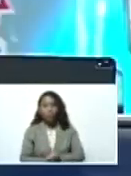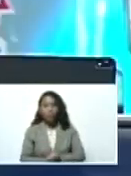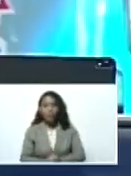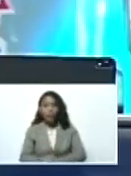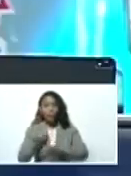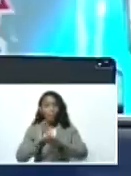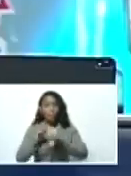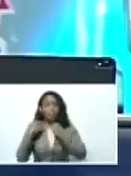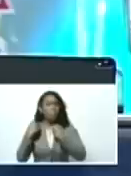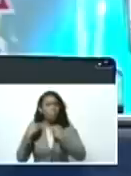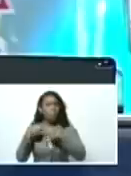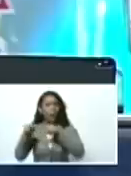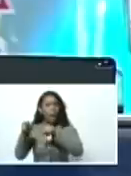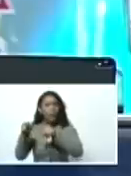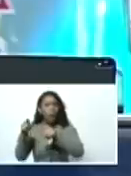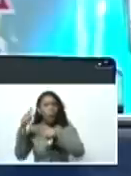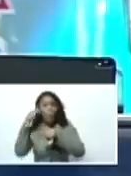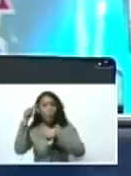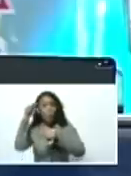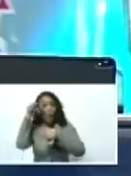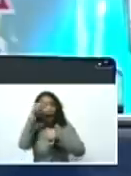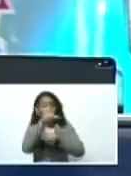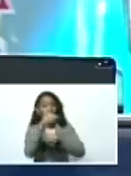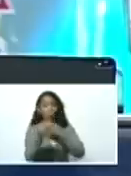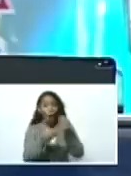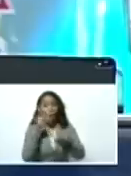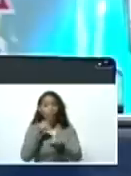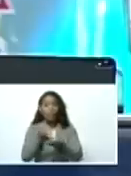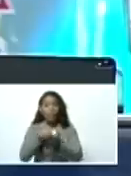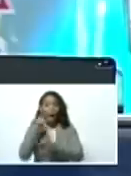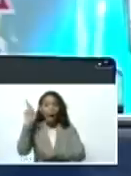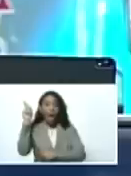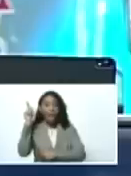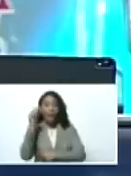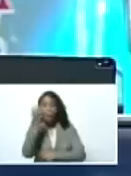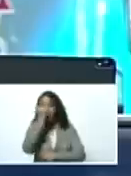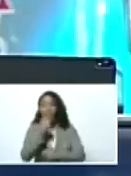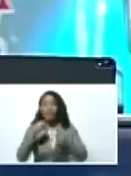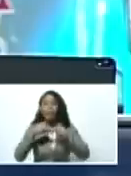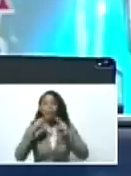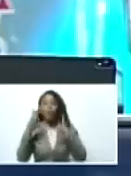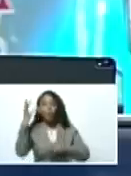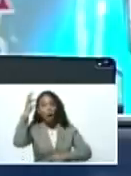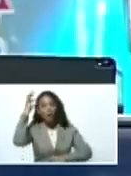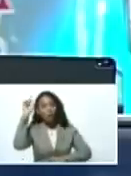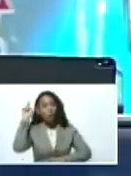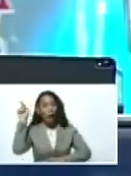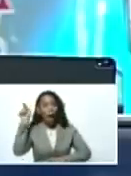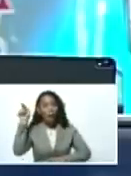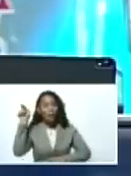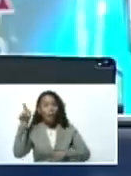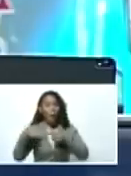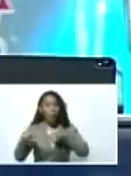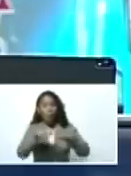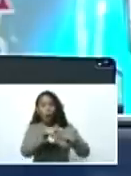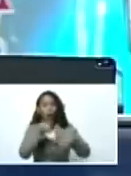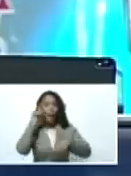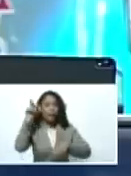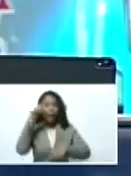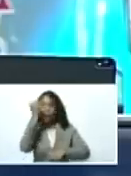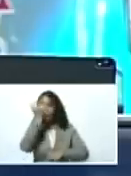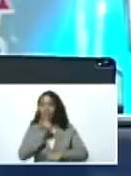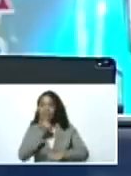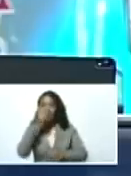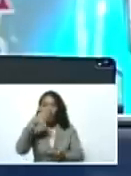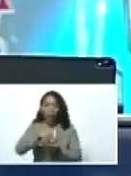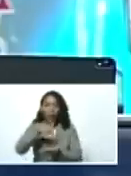eso vamos a ver y participar en Puerto Cabello, en la zona primaria de la aduana de Puerto Cabello, allá en el